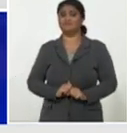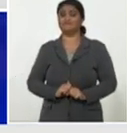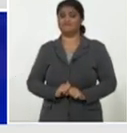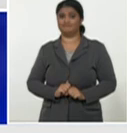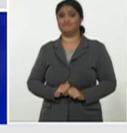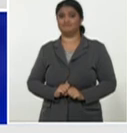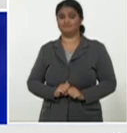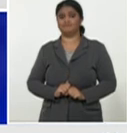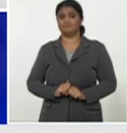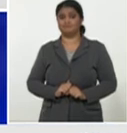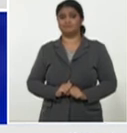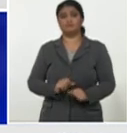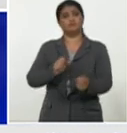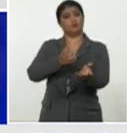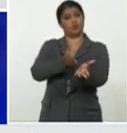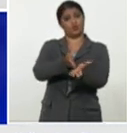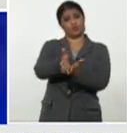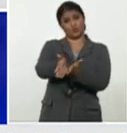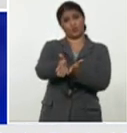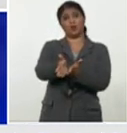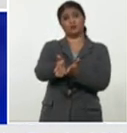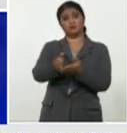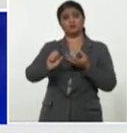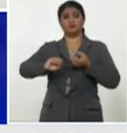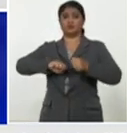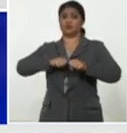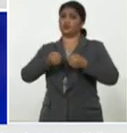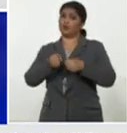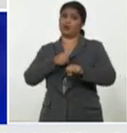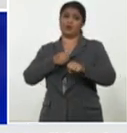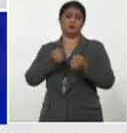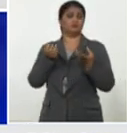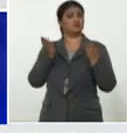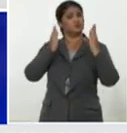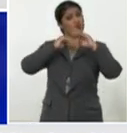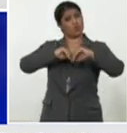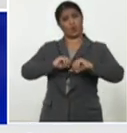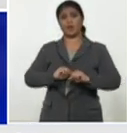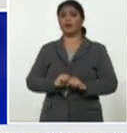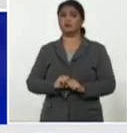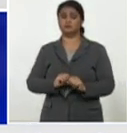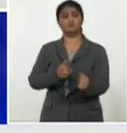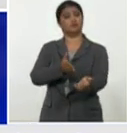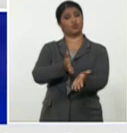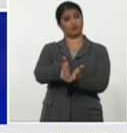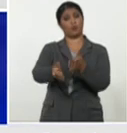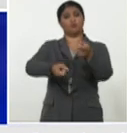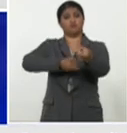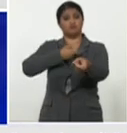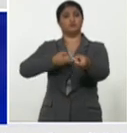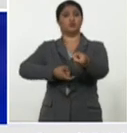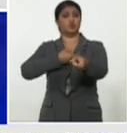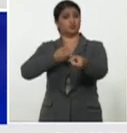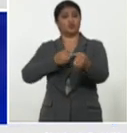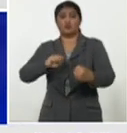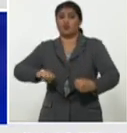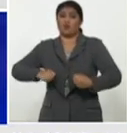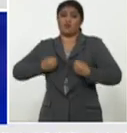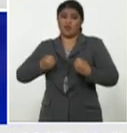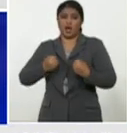realmente todavía no se ha podido controlar y obliga a seguir